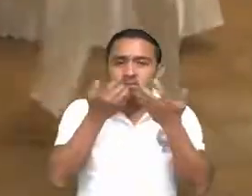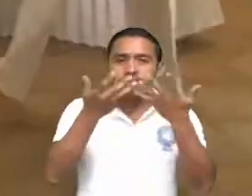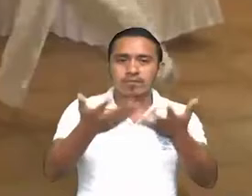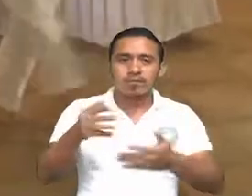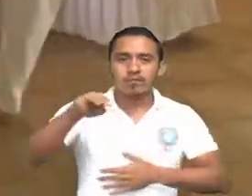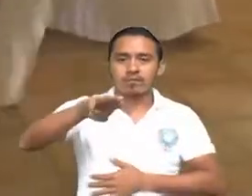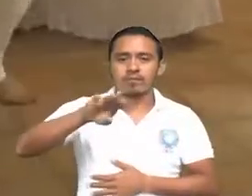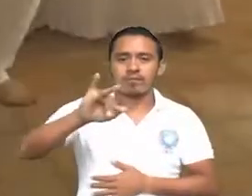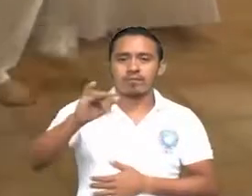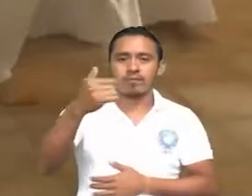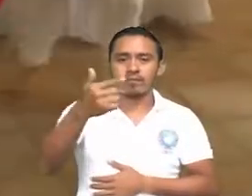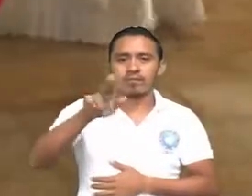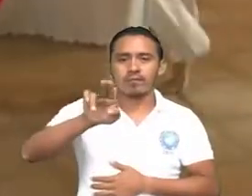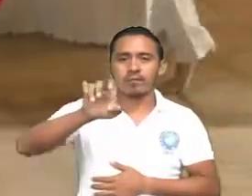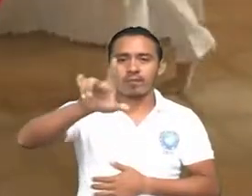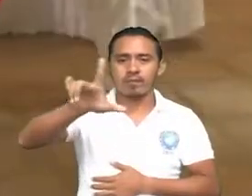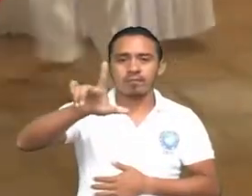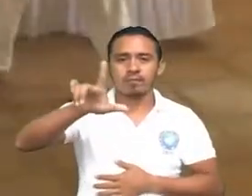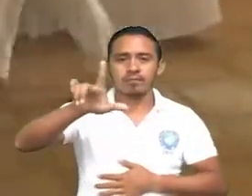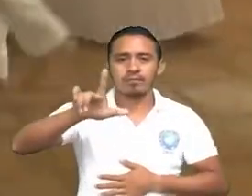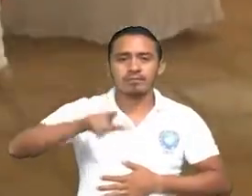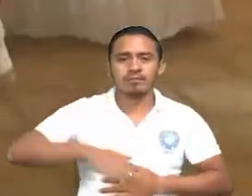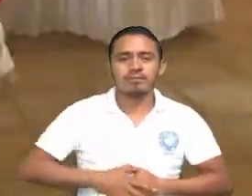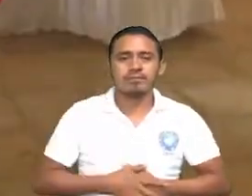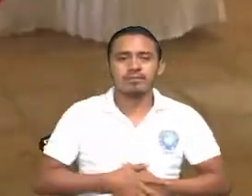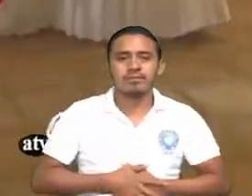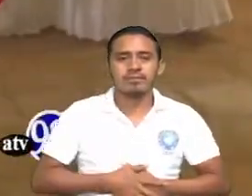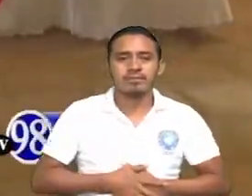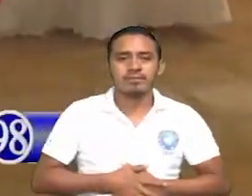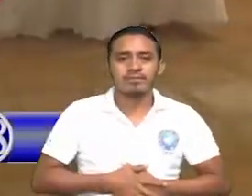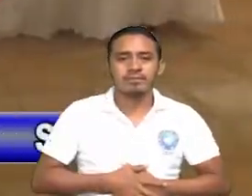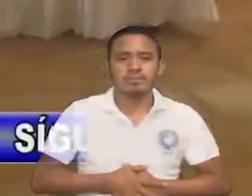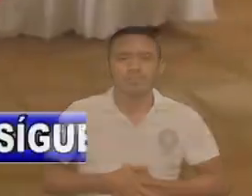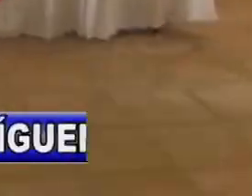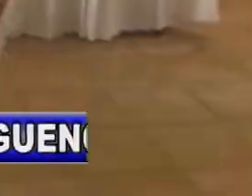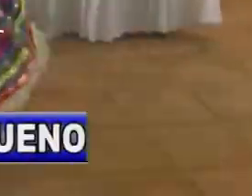Rubén Castro para el canal parlamentario, les informó Miguel Carranza Mena.